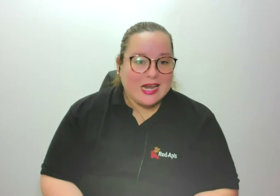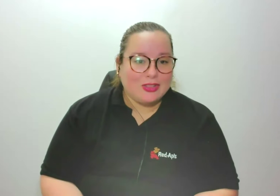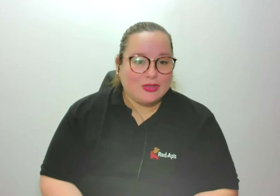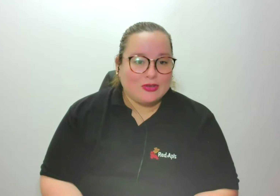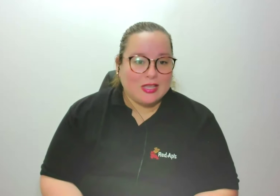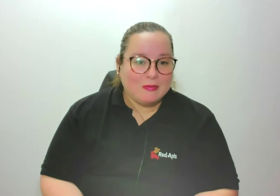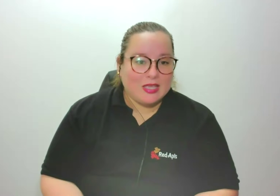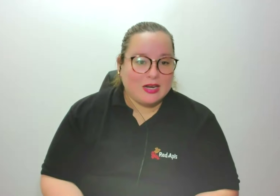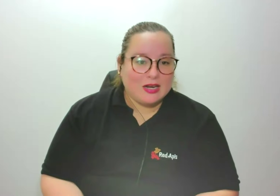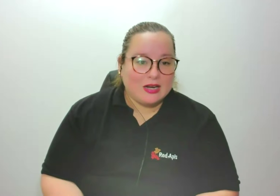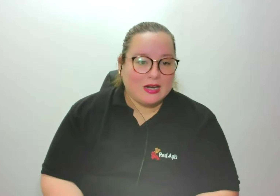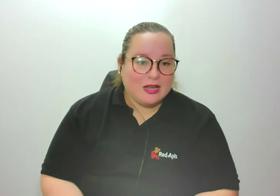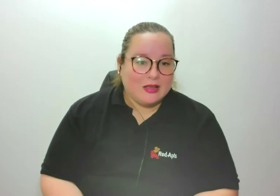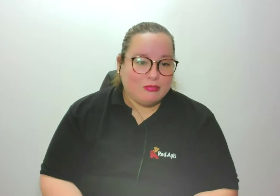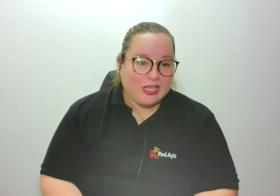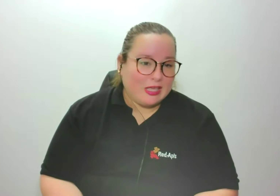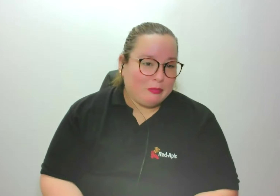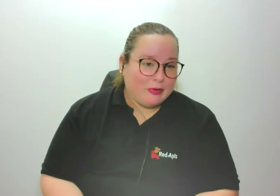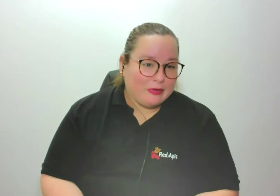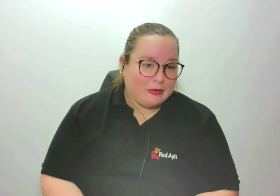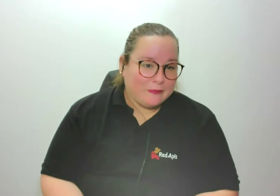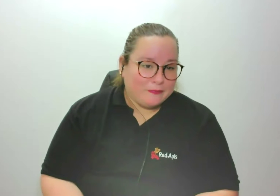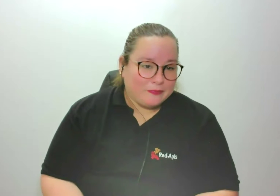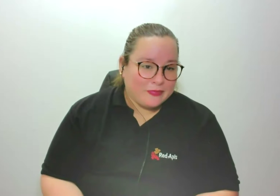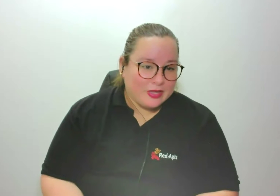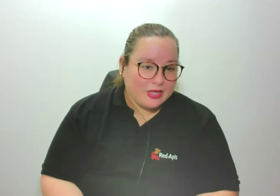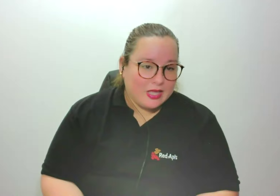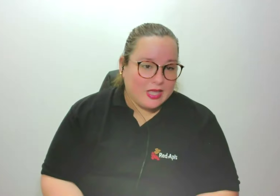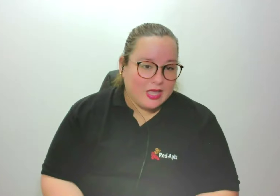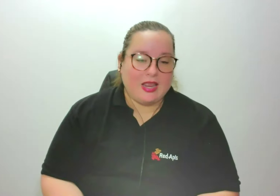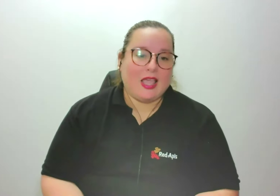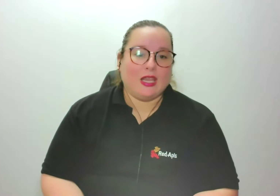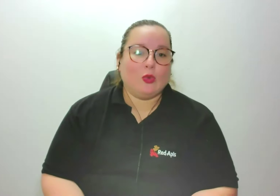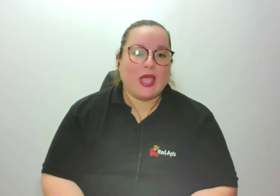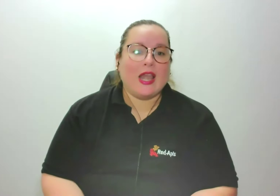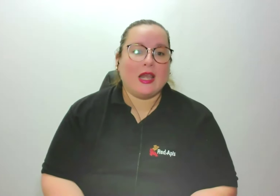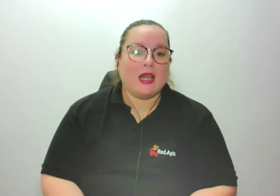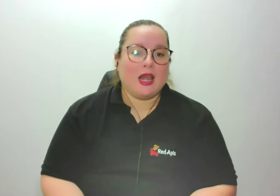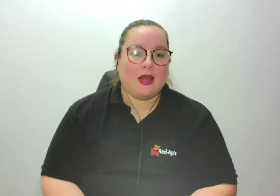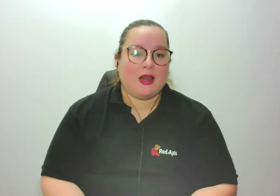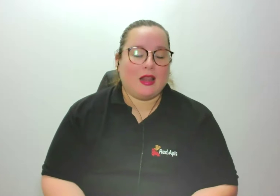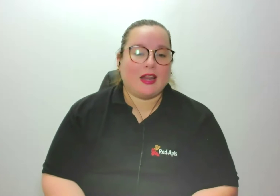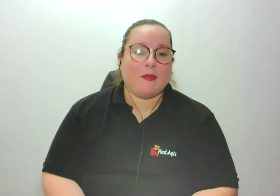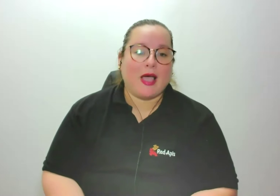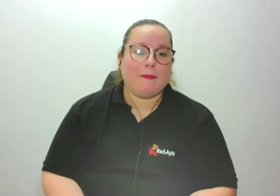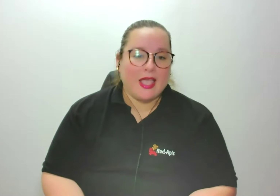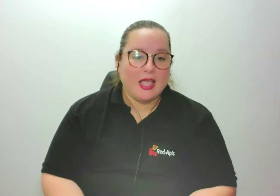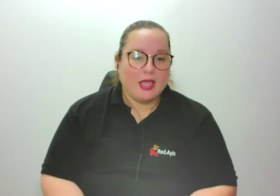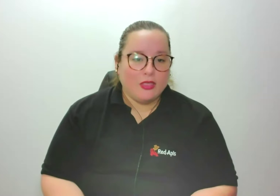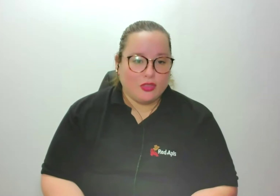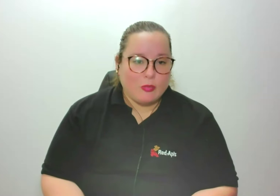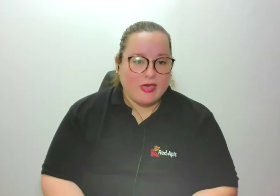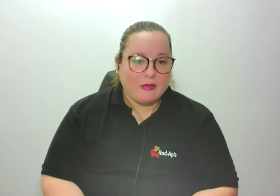ir generando también, por ejemplo, la escritura en letras más